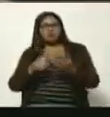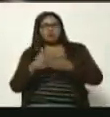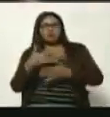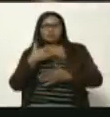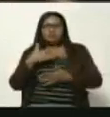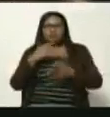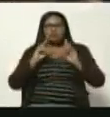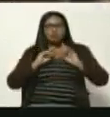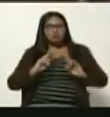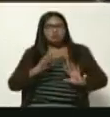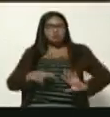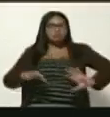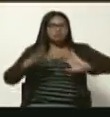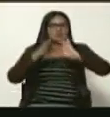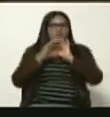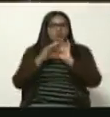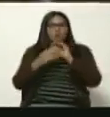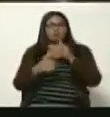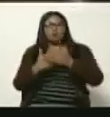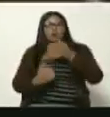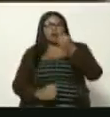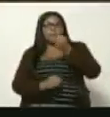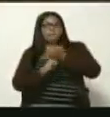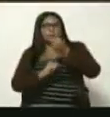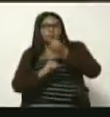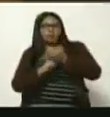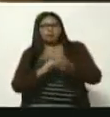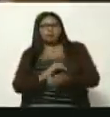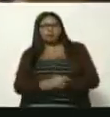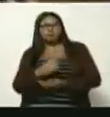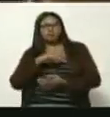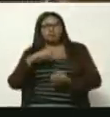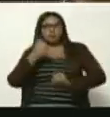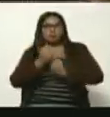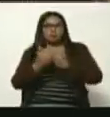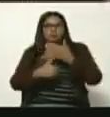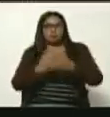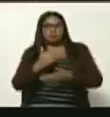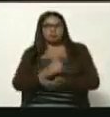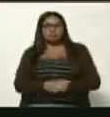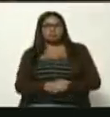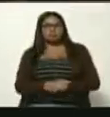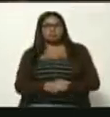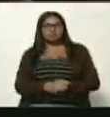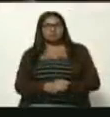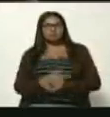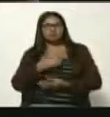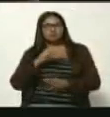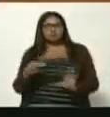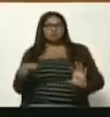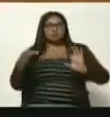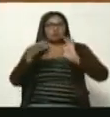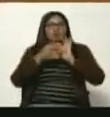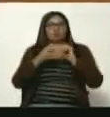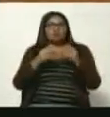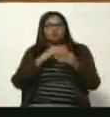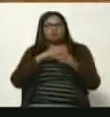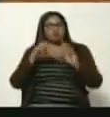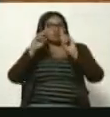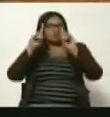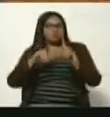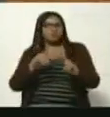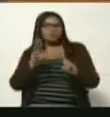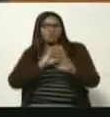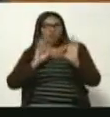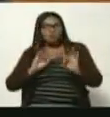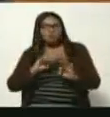unidad, de mayor cooperación y de mayor solidaridad. La acción colectiva, decidida